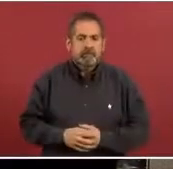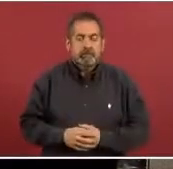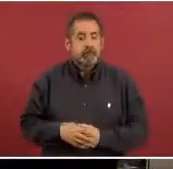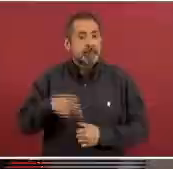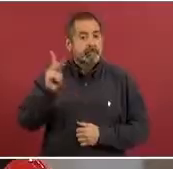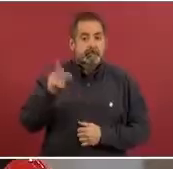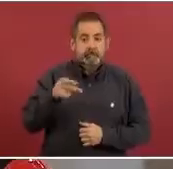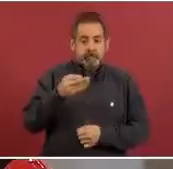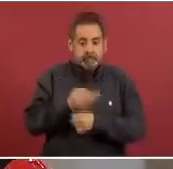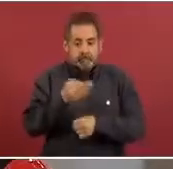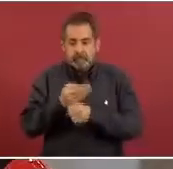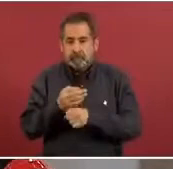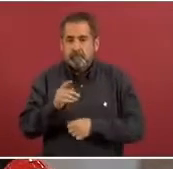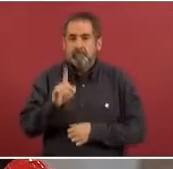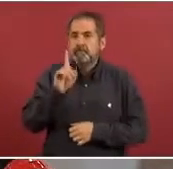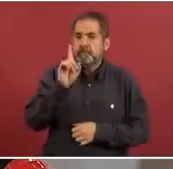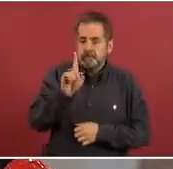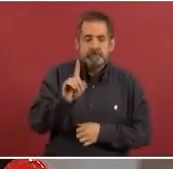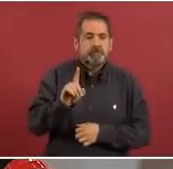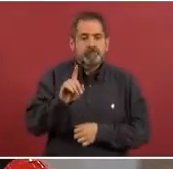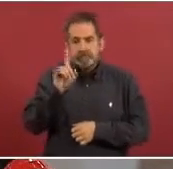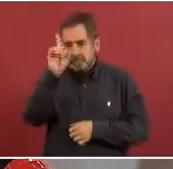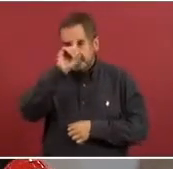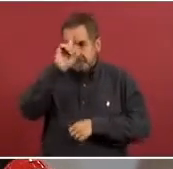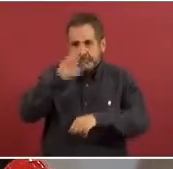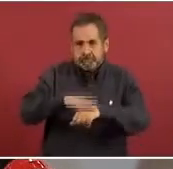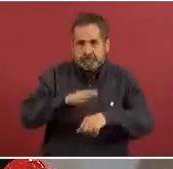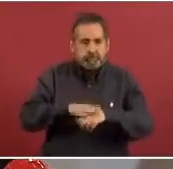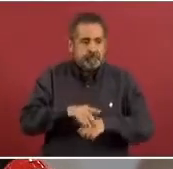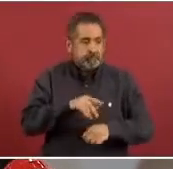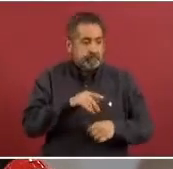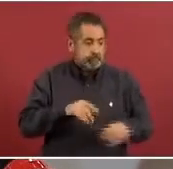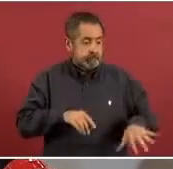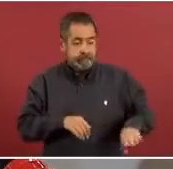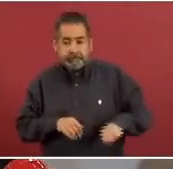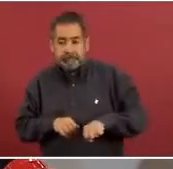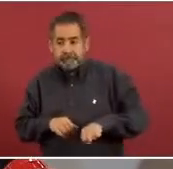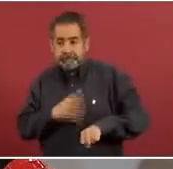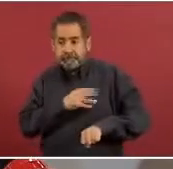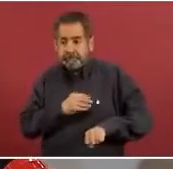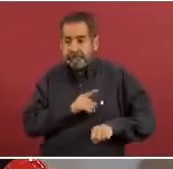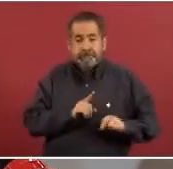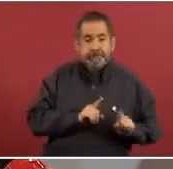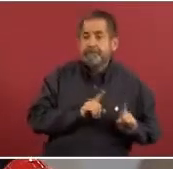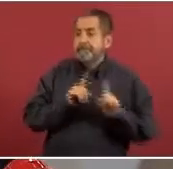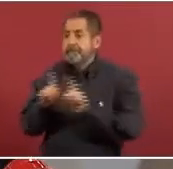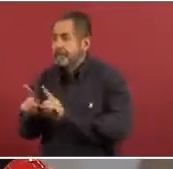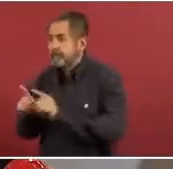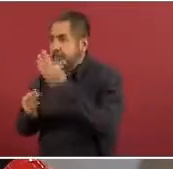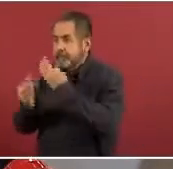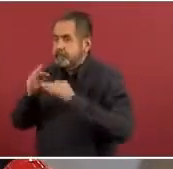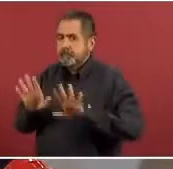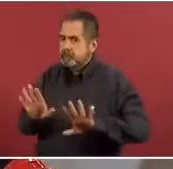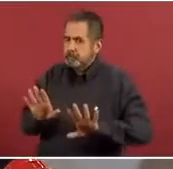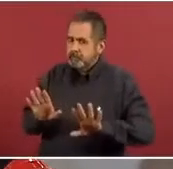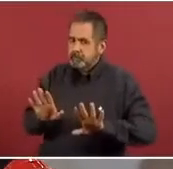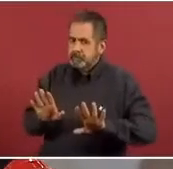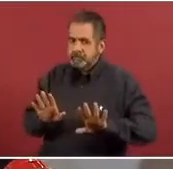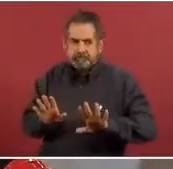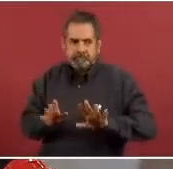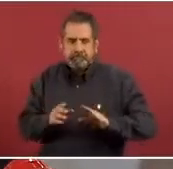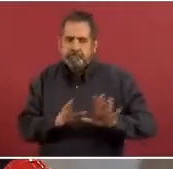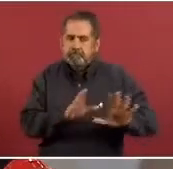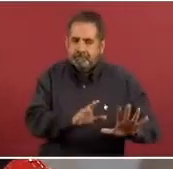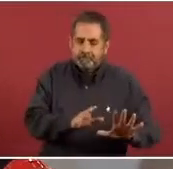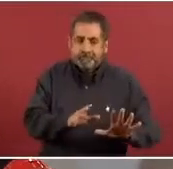embargo, aquí la primera recomendación es no acudir con niñas y niños a los servicios de salud. Sin embargo, esta opción,